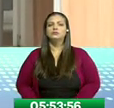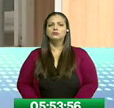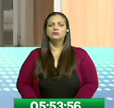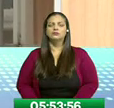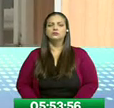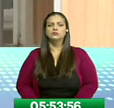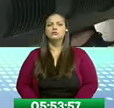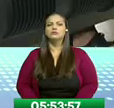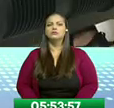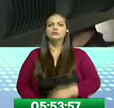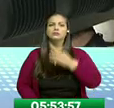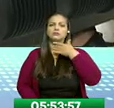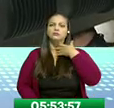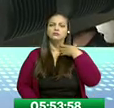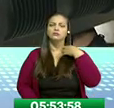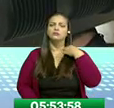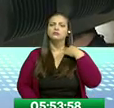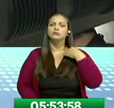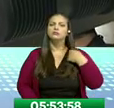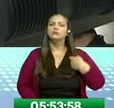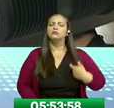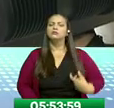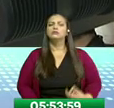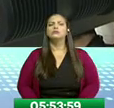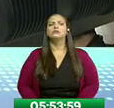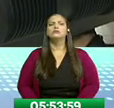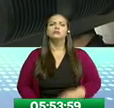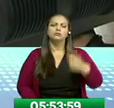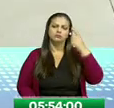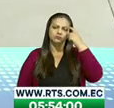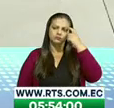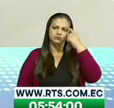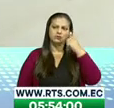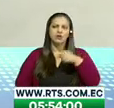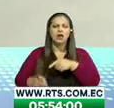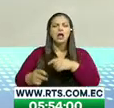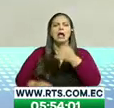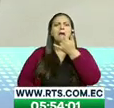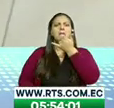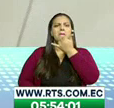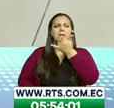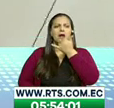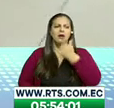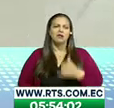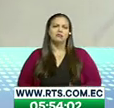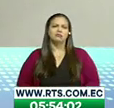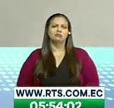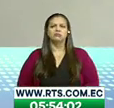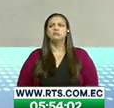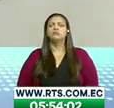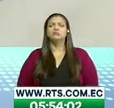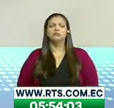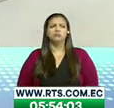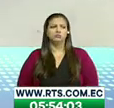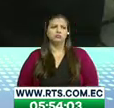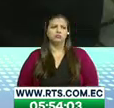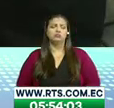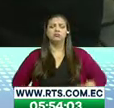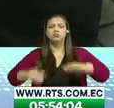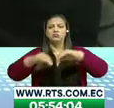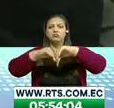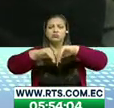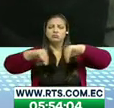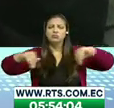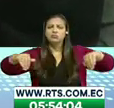santos, no están en la iglesia, tampoco pueden estar en el infierno, pero sí pueden estar separados. Cada quien que aprenda a dominar a sus